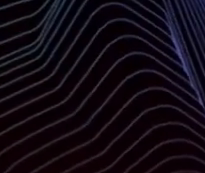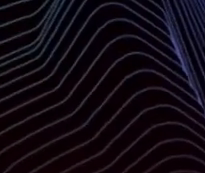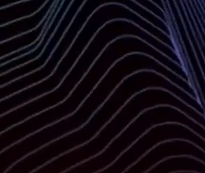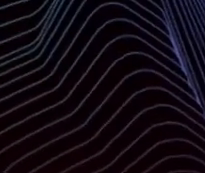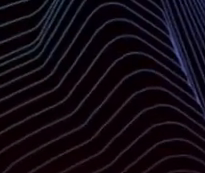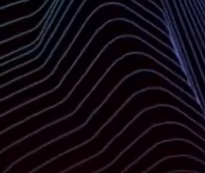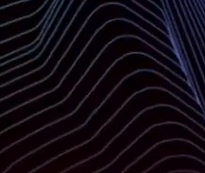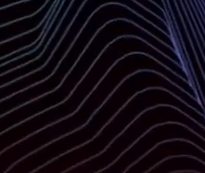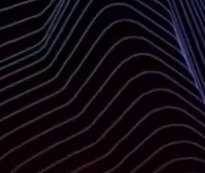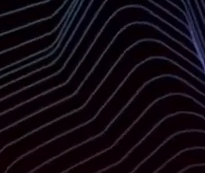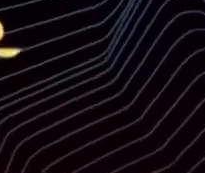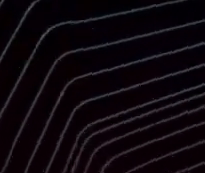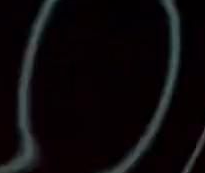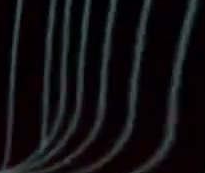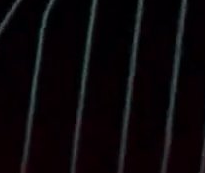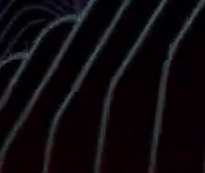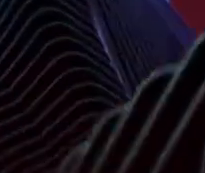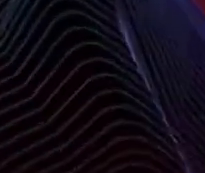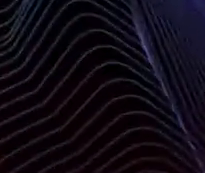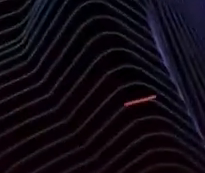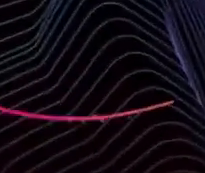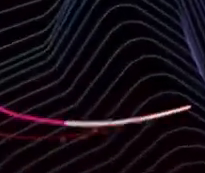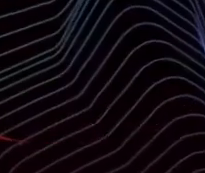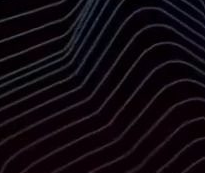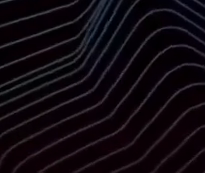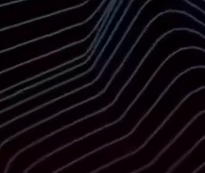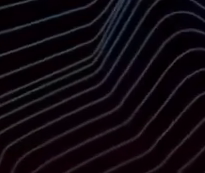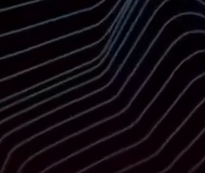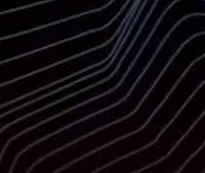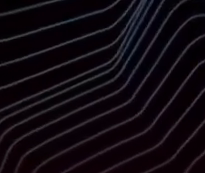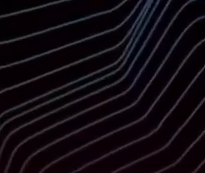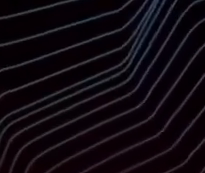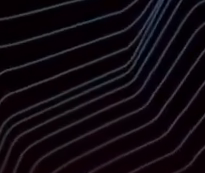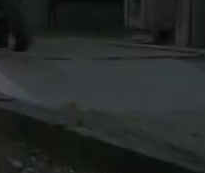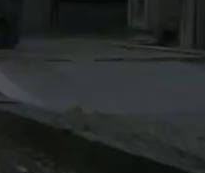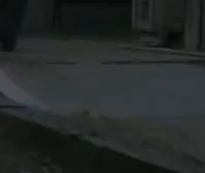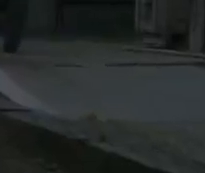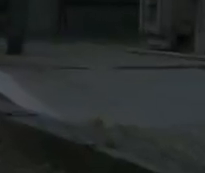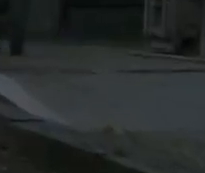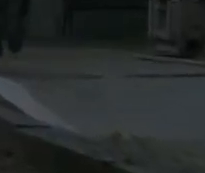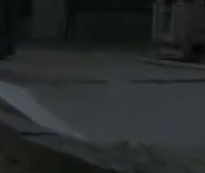9 de la mañana, por Señal Colombia Deportes.